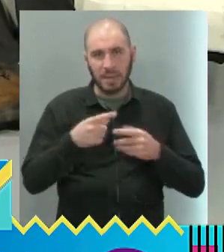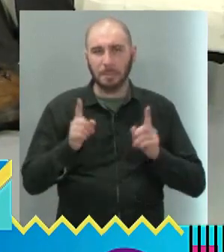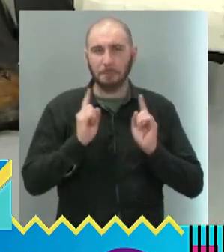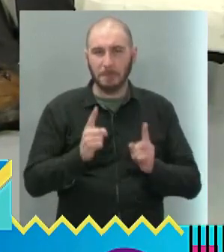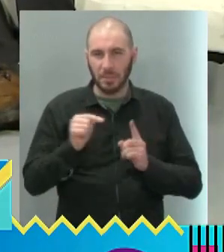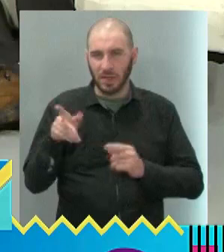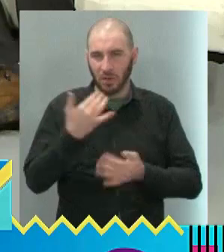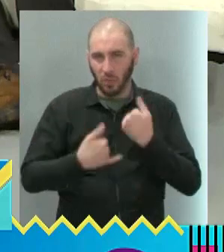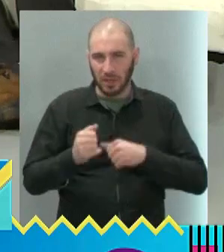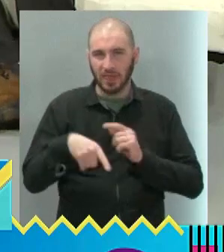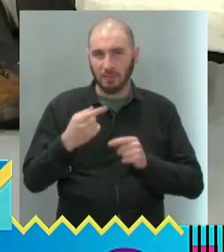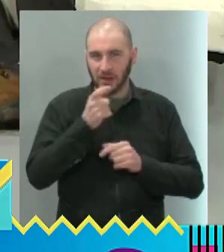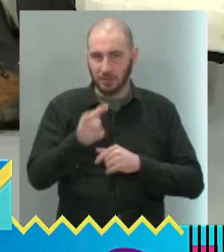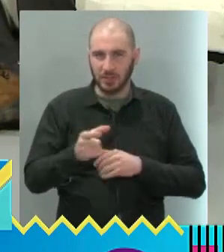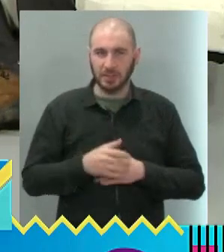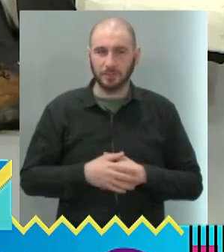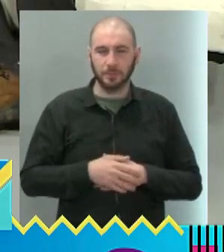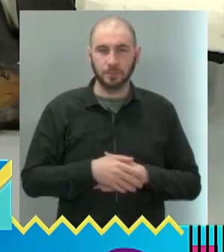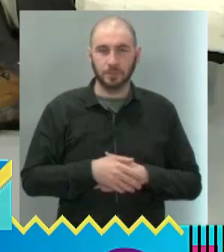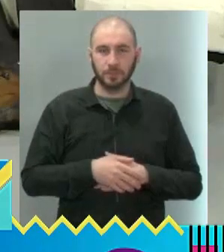línea que estaba Sandra y luego te contesto.